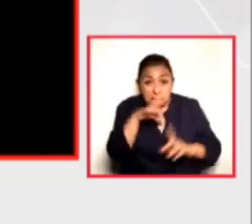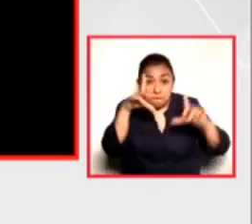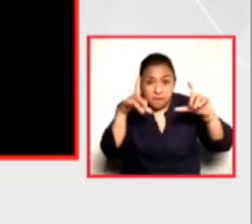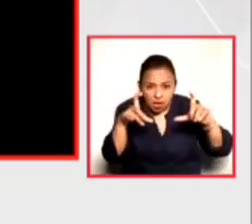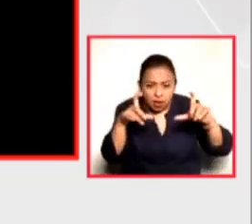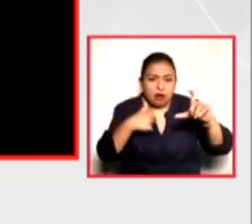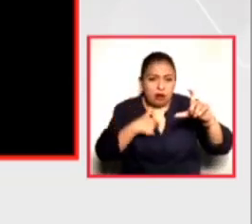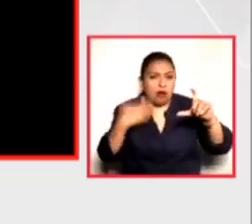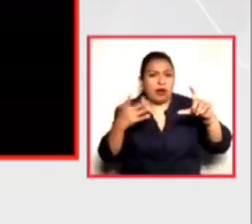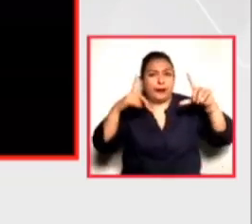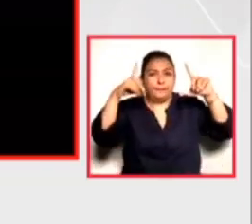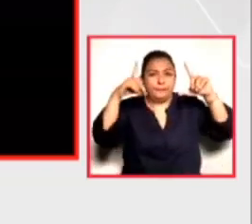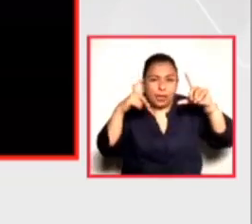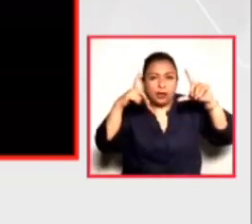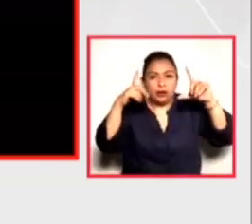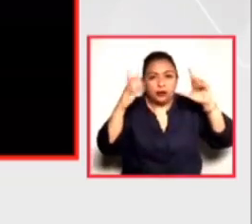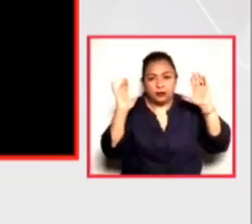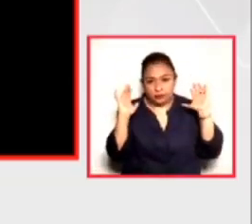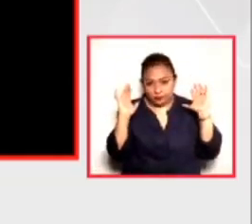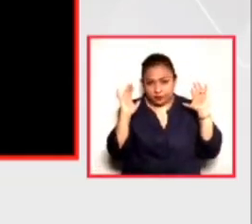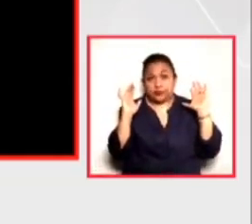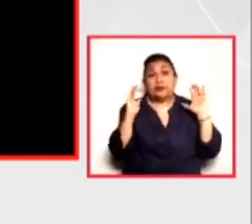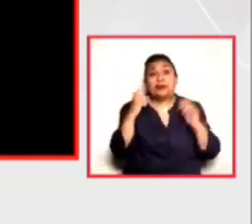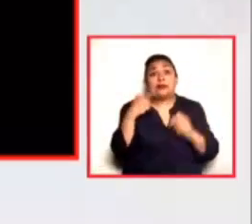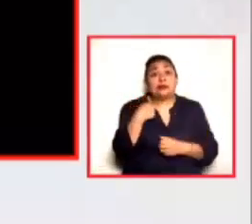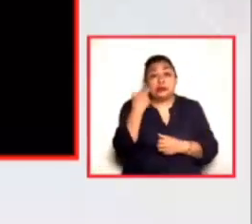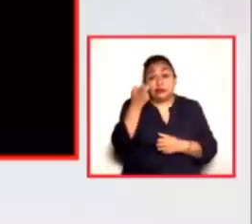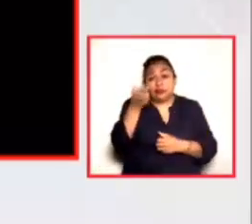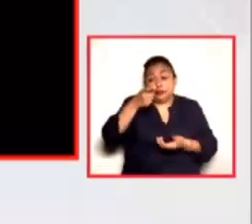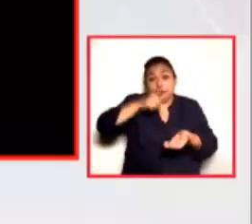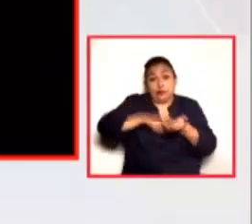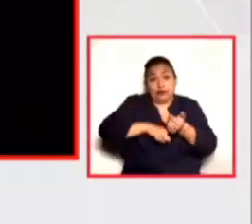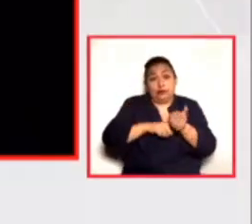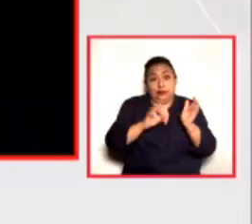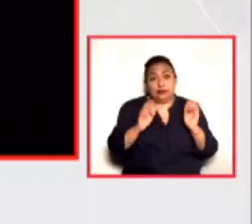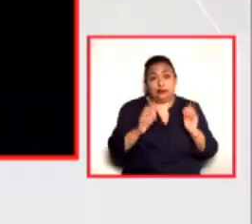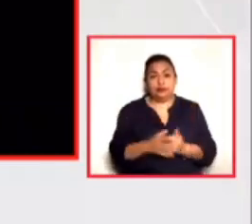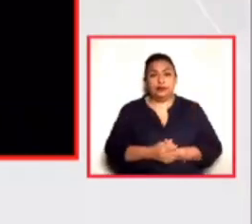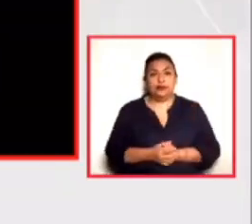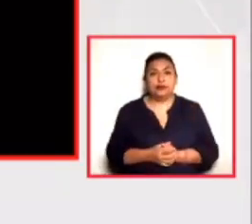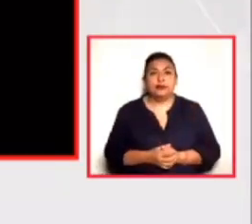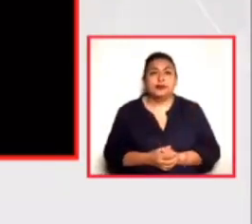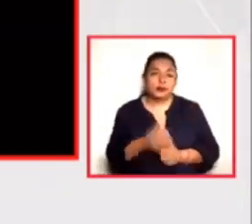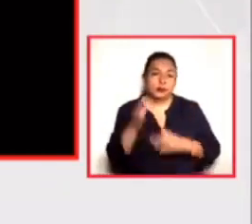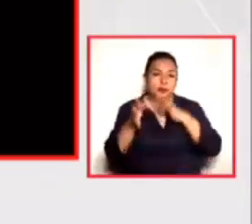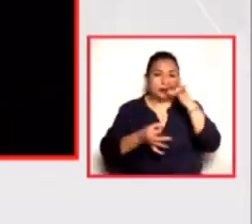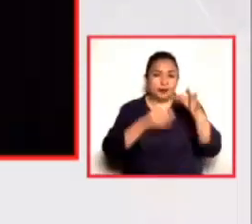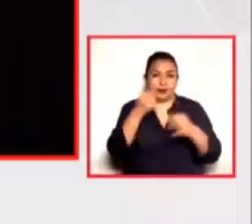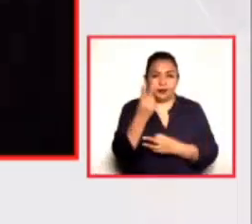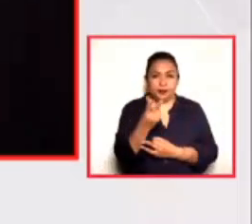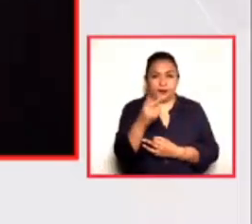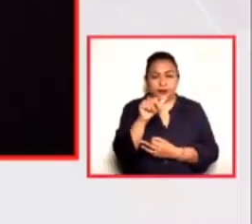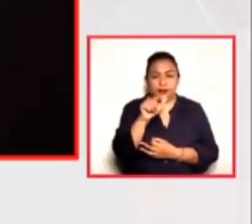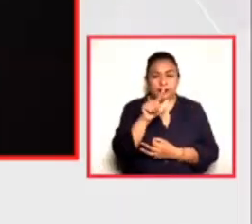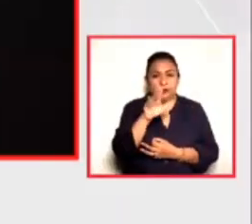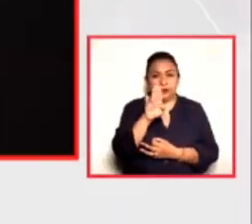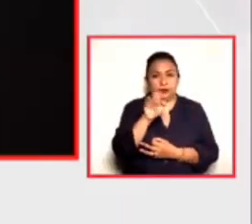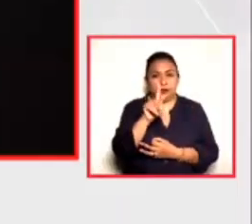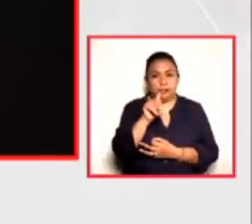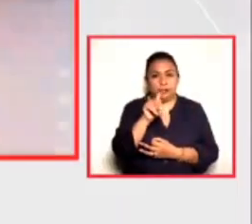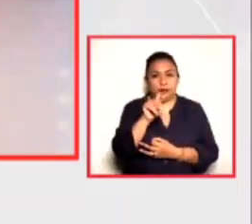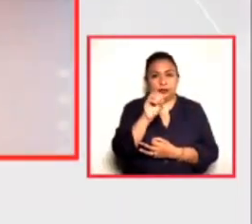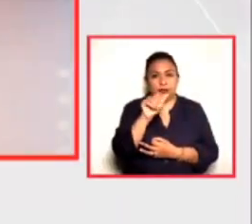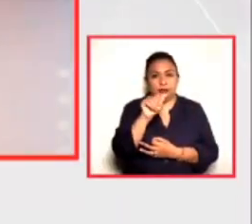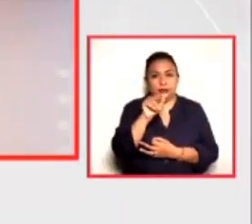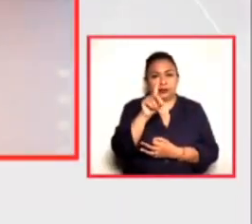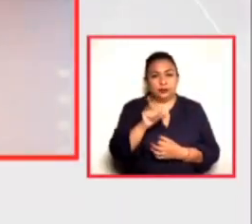fotografía. Está dentro de nosotros. Noticias 22, Alberto Aranda.